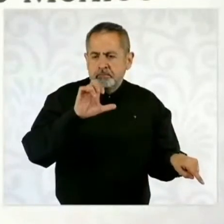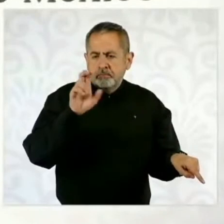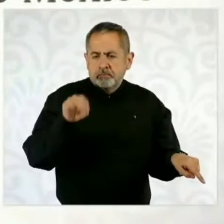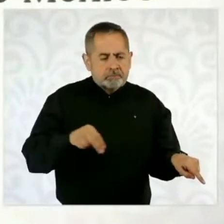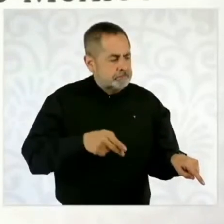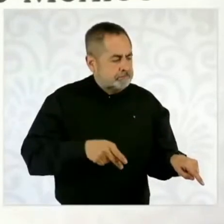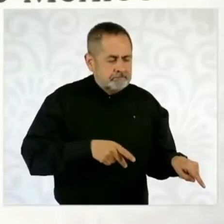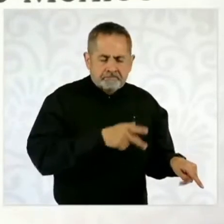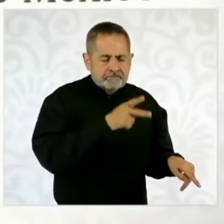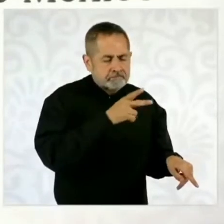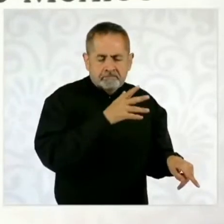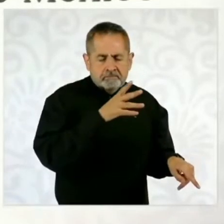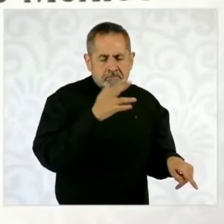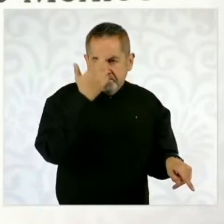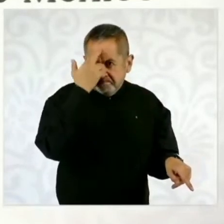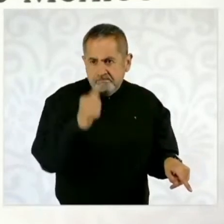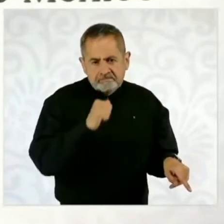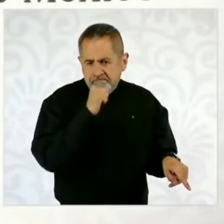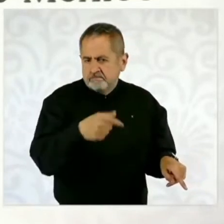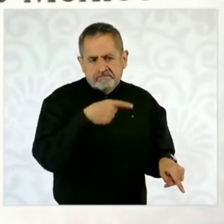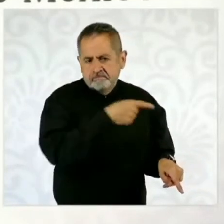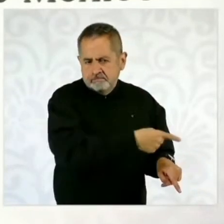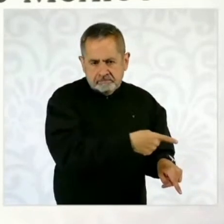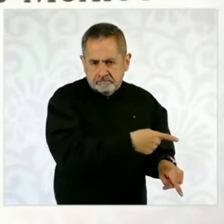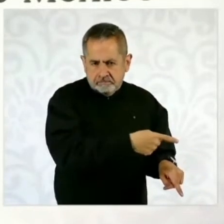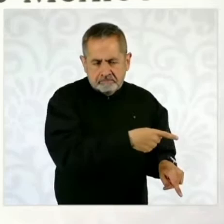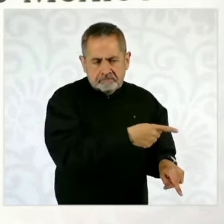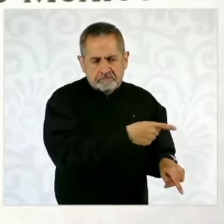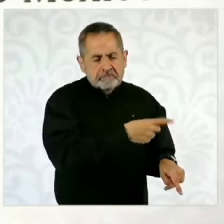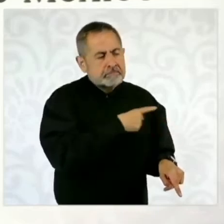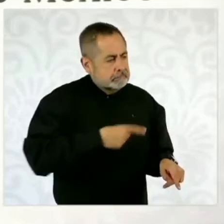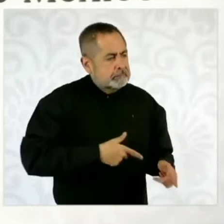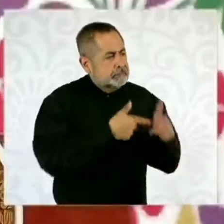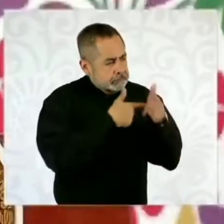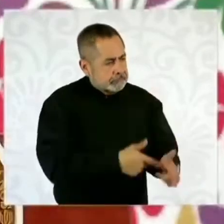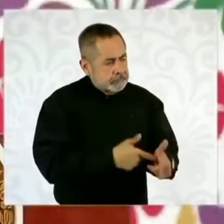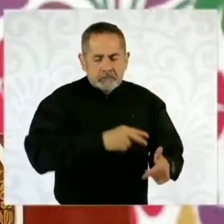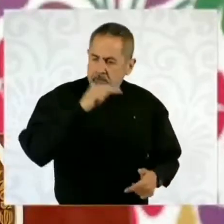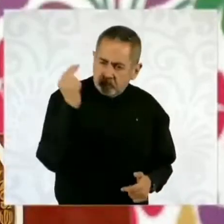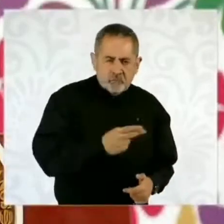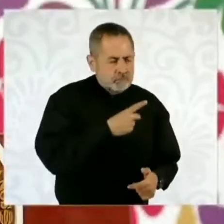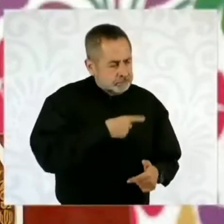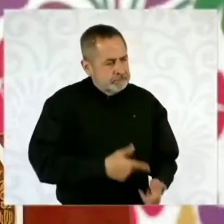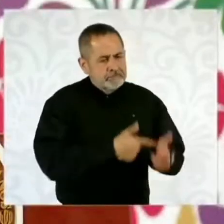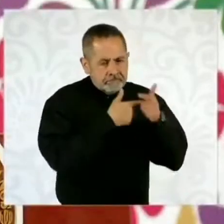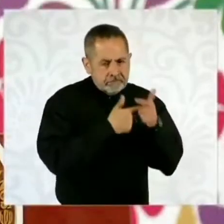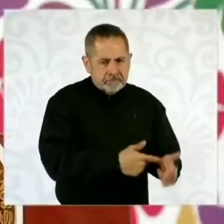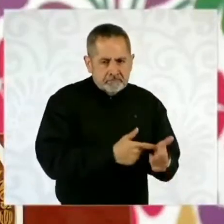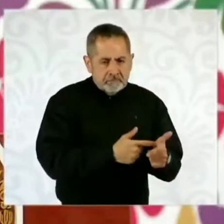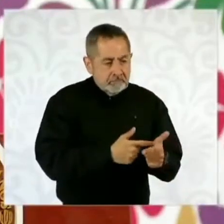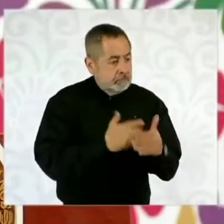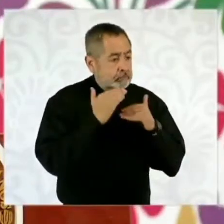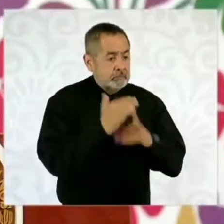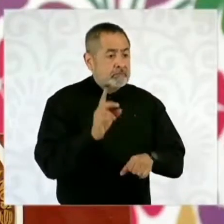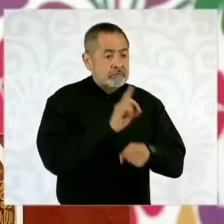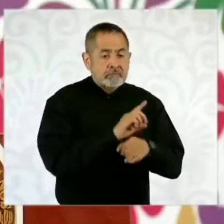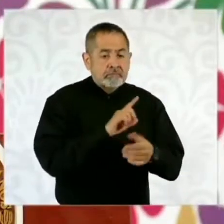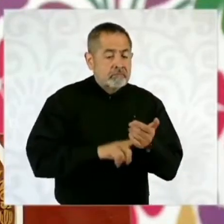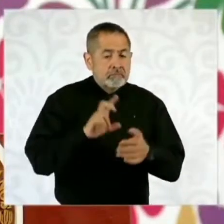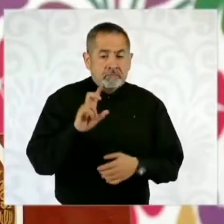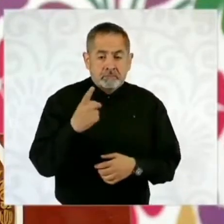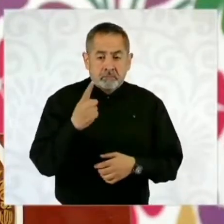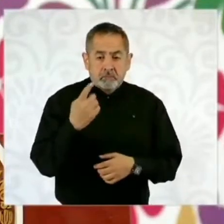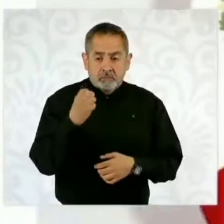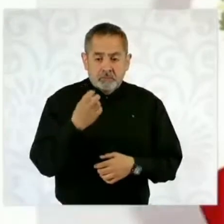razón en parar tu proceso, tienes que continuarlo urgentemente, tienes hasta el 31 de enero para